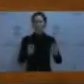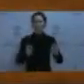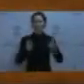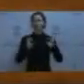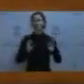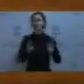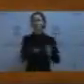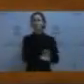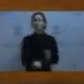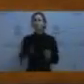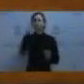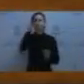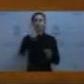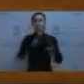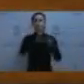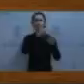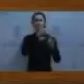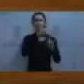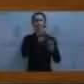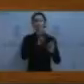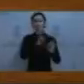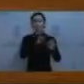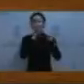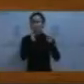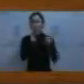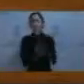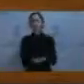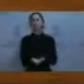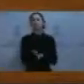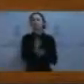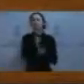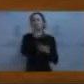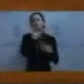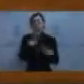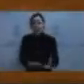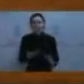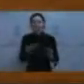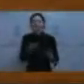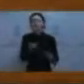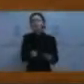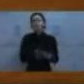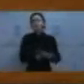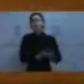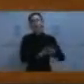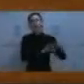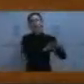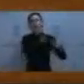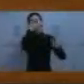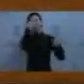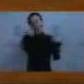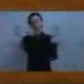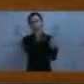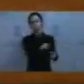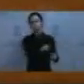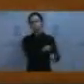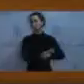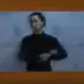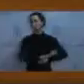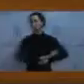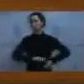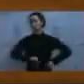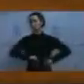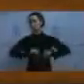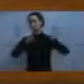rurales son el testimonio vivo de nuestra historia, pero también lo es el abandono a su suerte por parte del Gobierno,